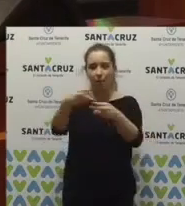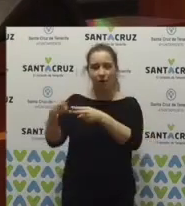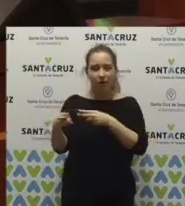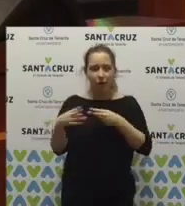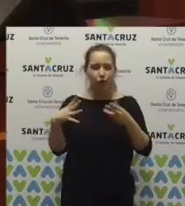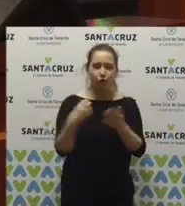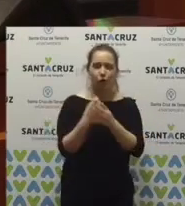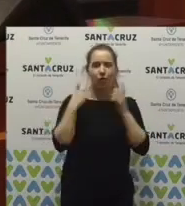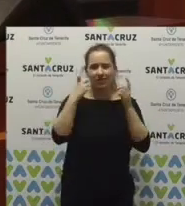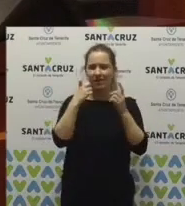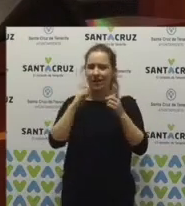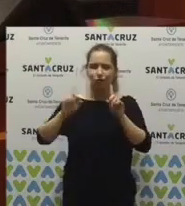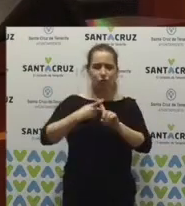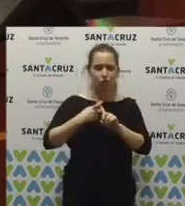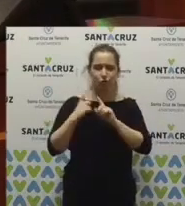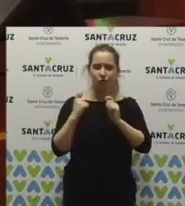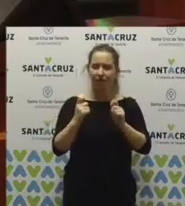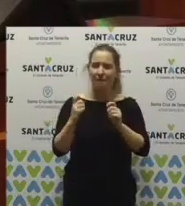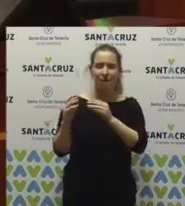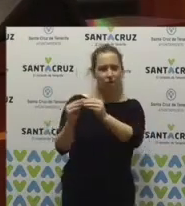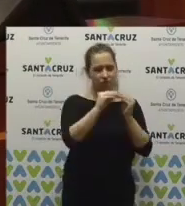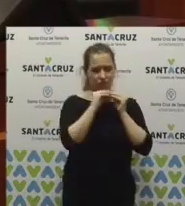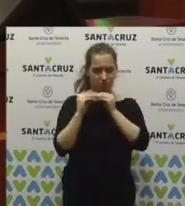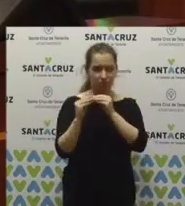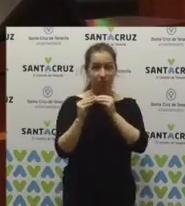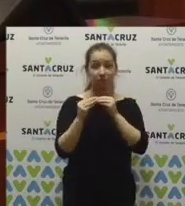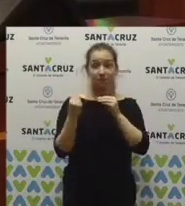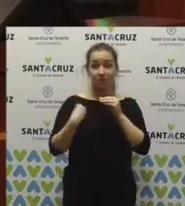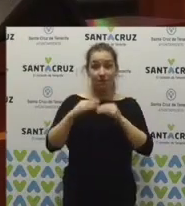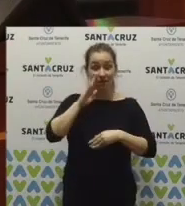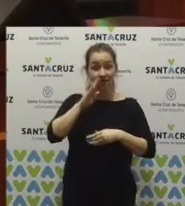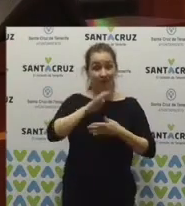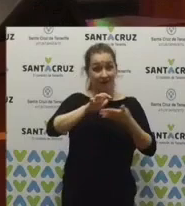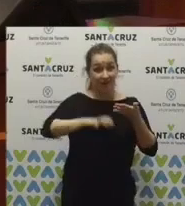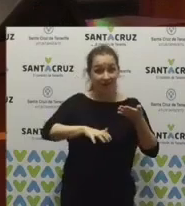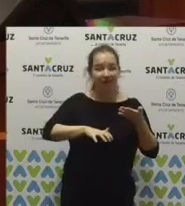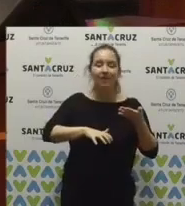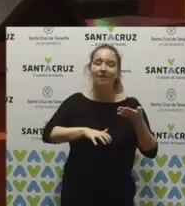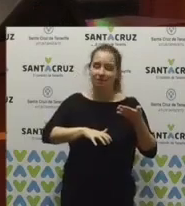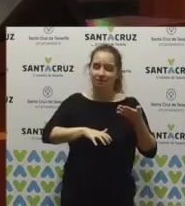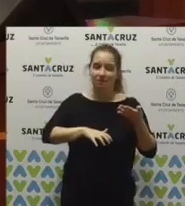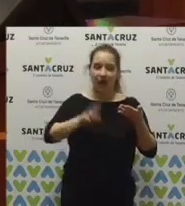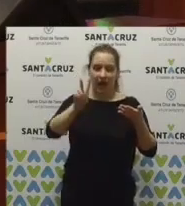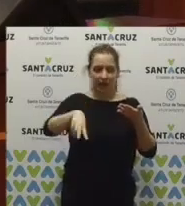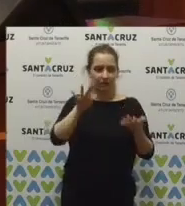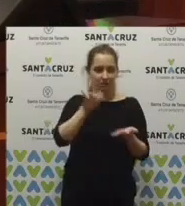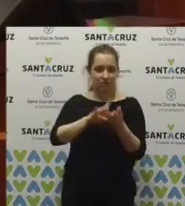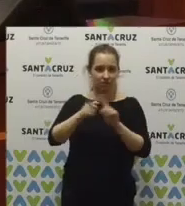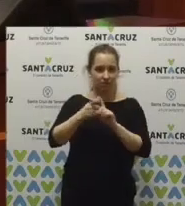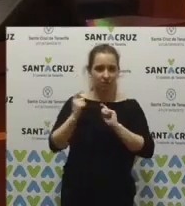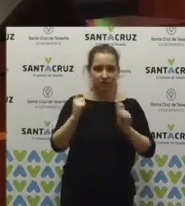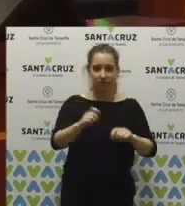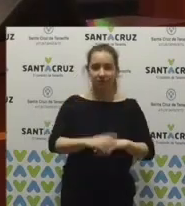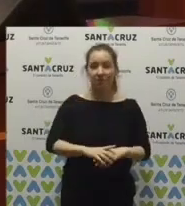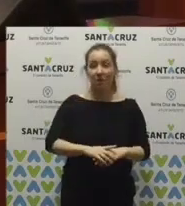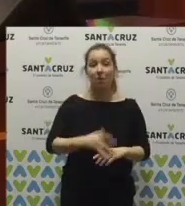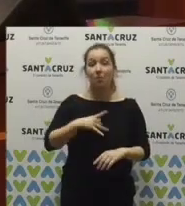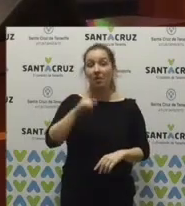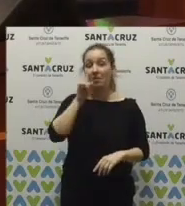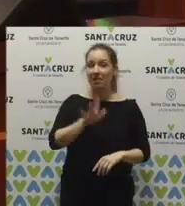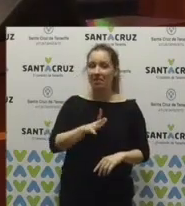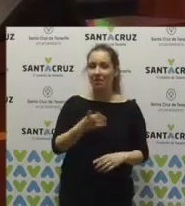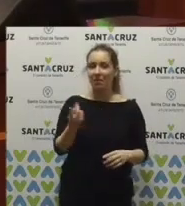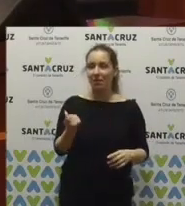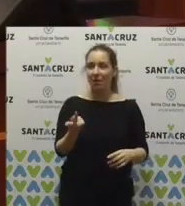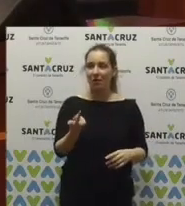entre todos y este y este documento así lo es puede parecer descafeinado para yo creo que para todo lo que estamos